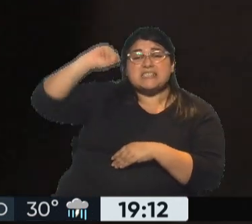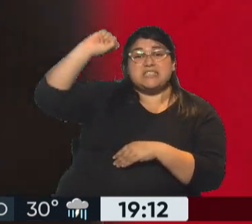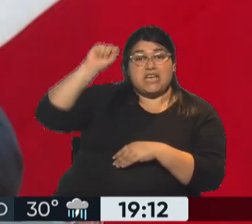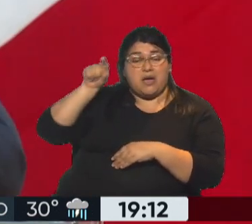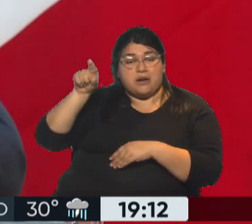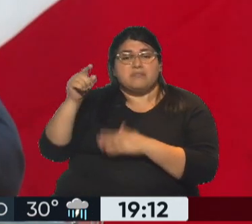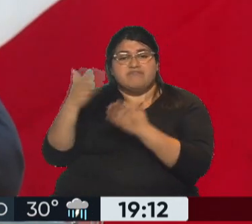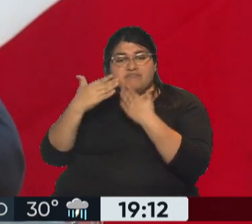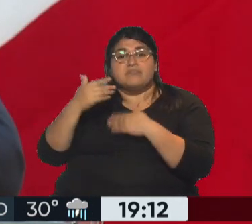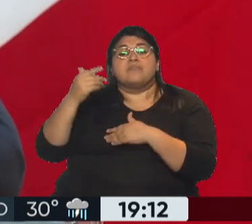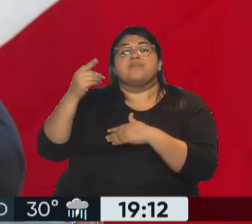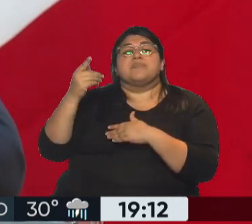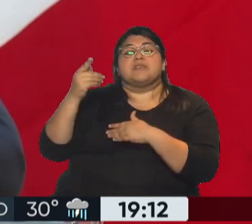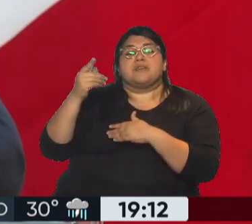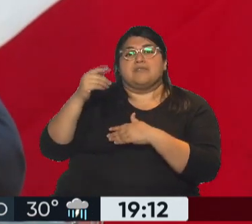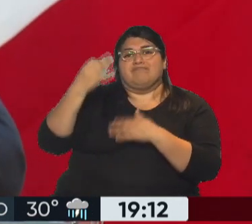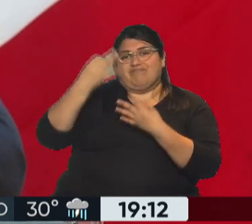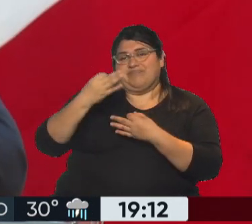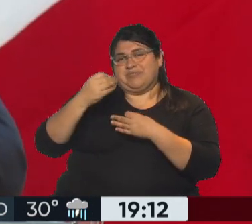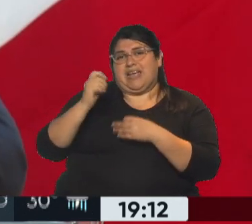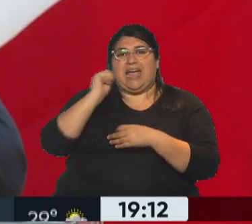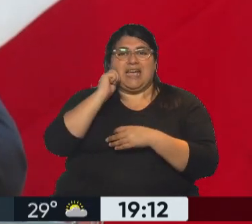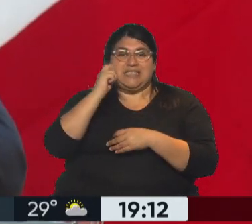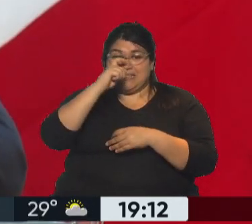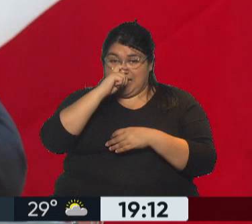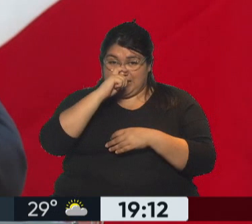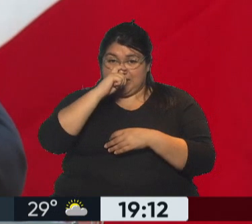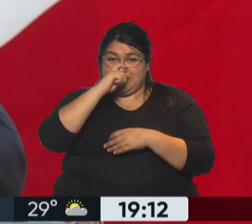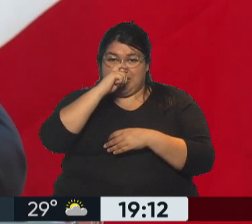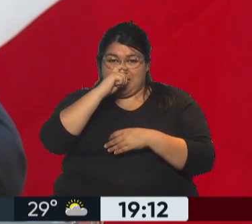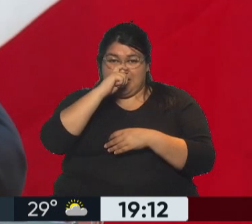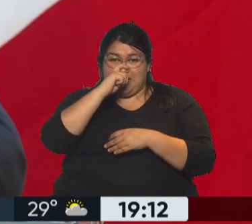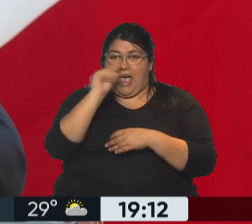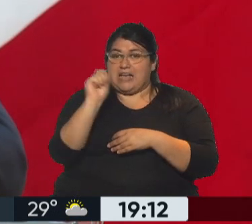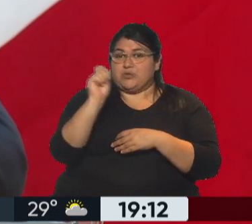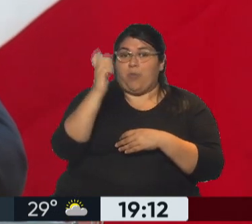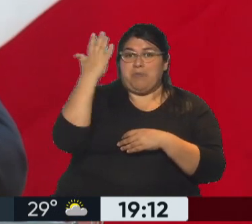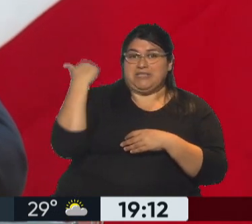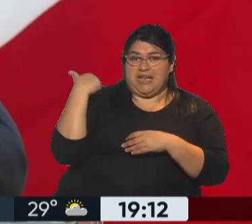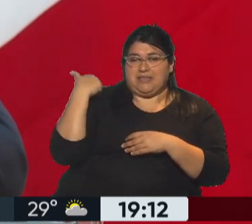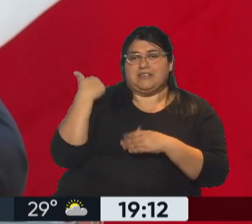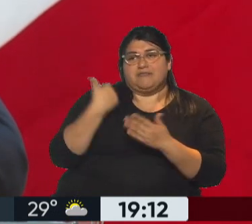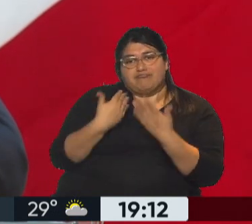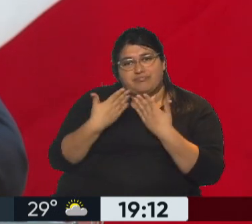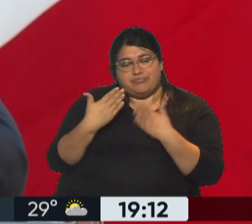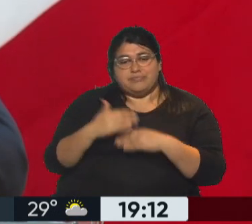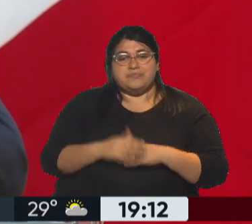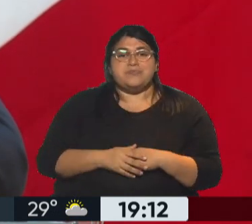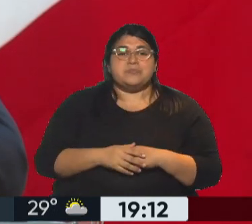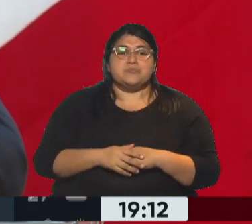la presencia del hemisferio sur en la reunión del G7 que se celebró en Múnich hace unos meses atrás.